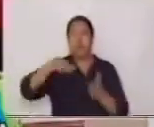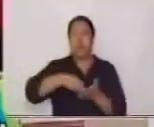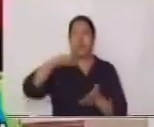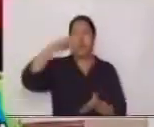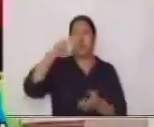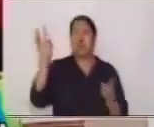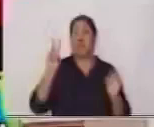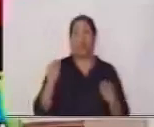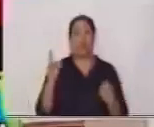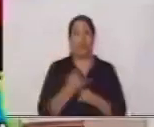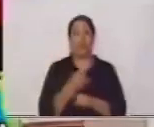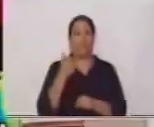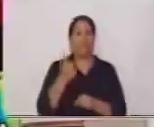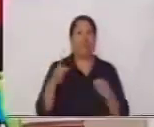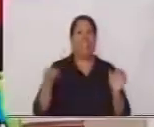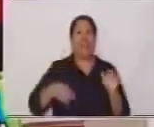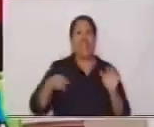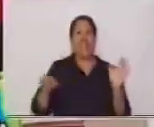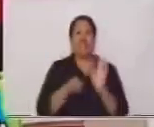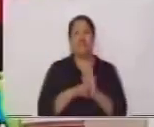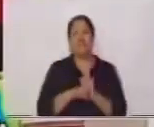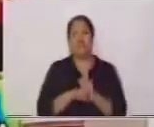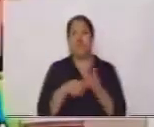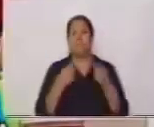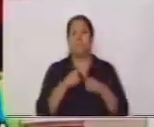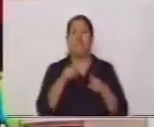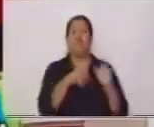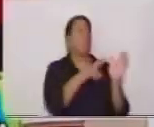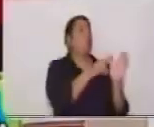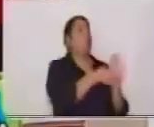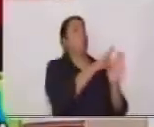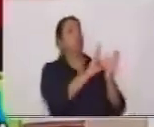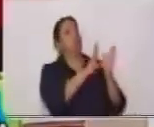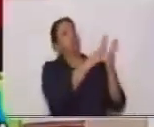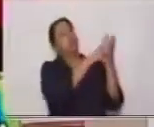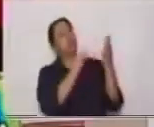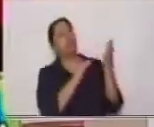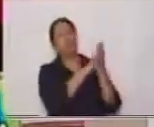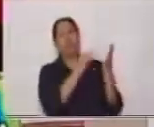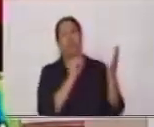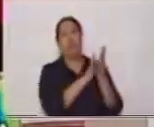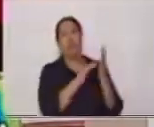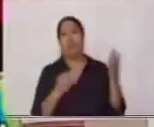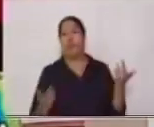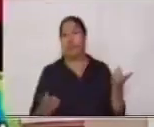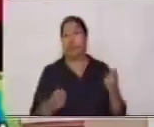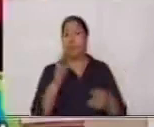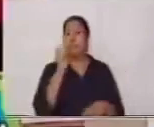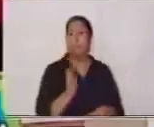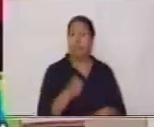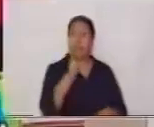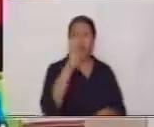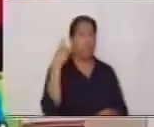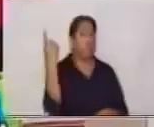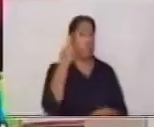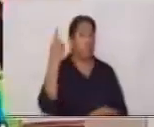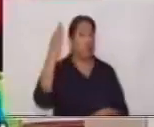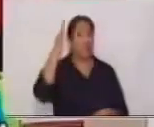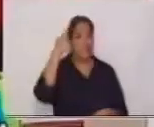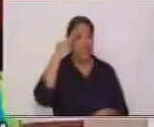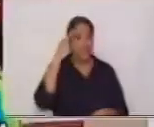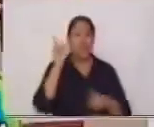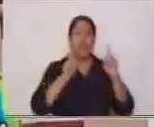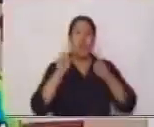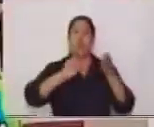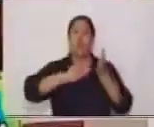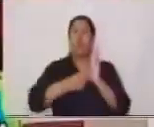utilizas porque únicamente las estás repitiendo o reproduciendo. Por eso es que es importante contextualizarlo. Hay palabras que